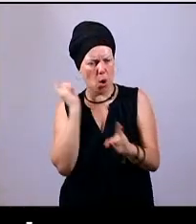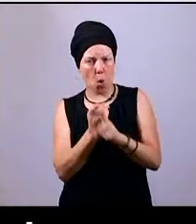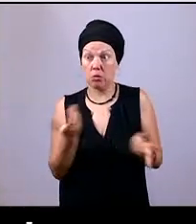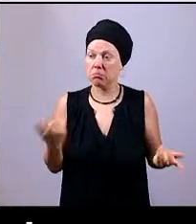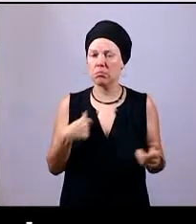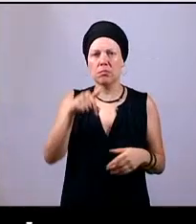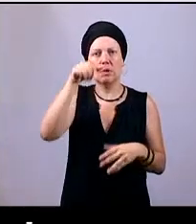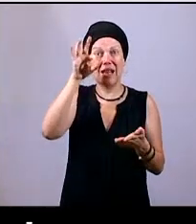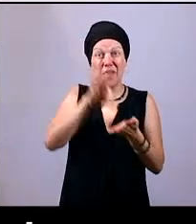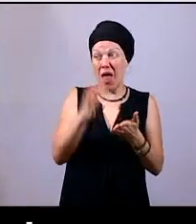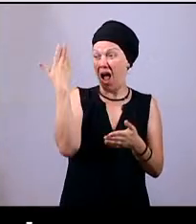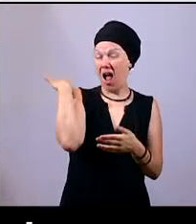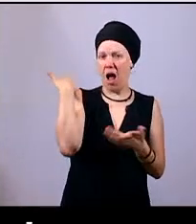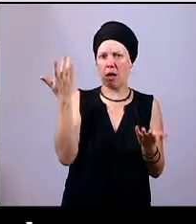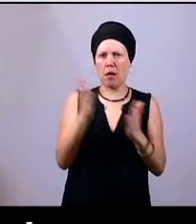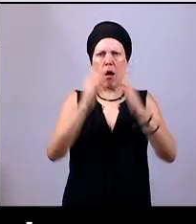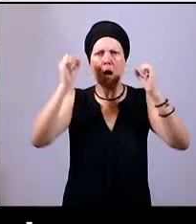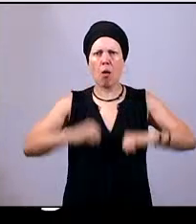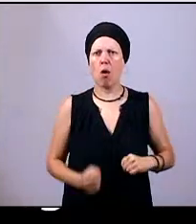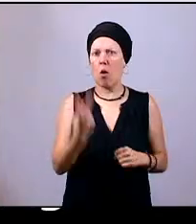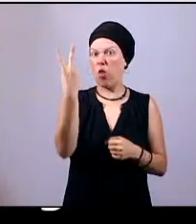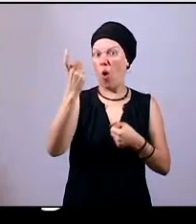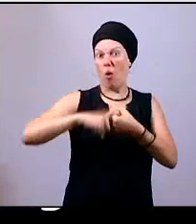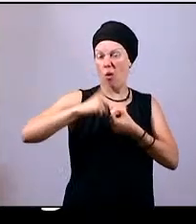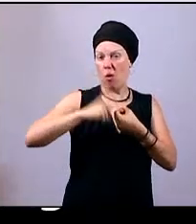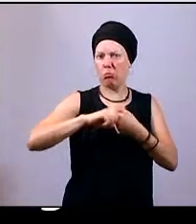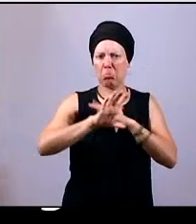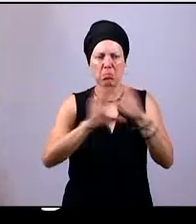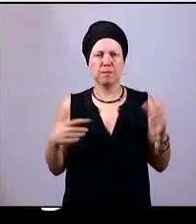día de ayer se acordó de manera bilateral